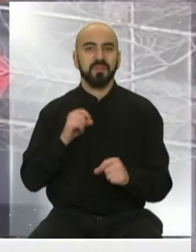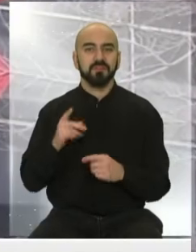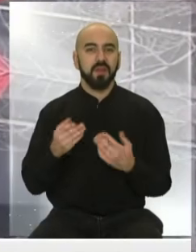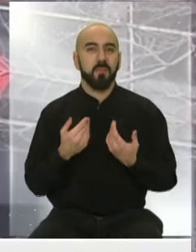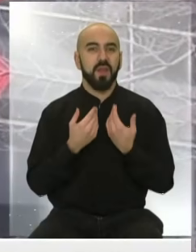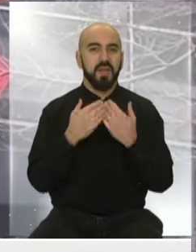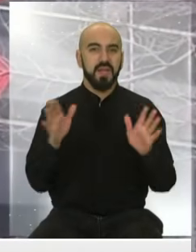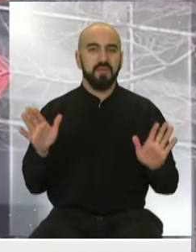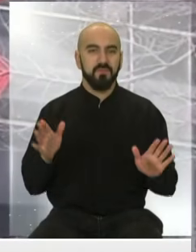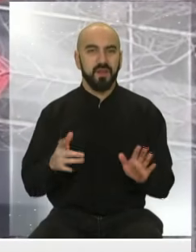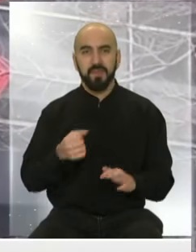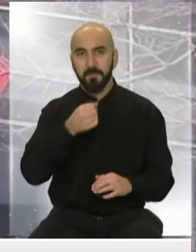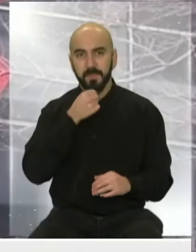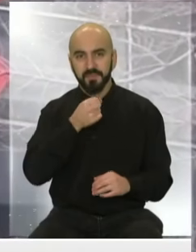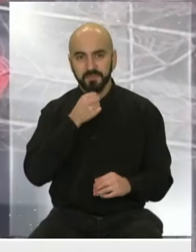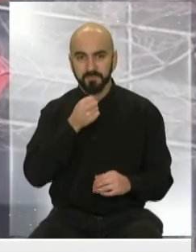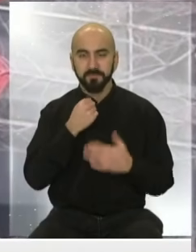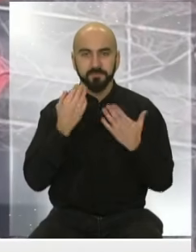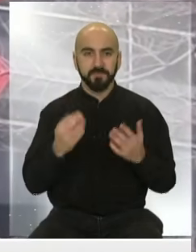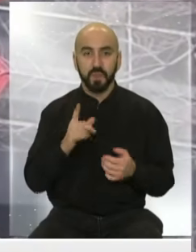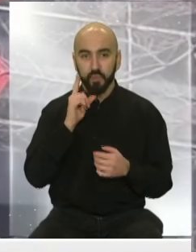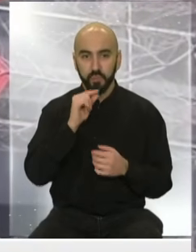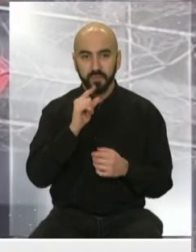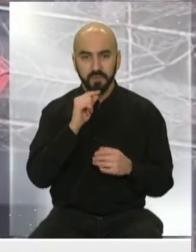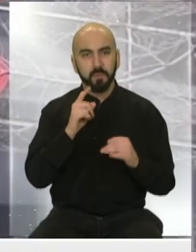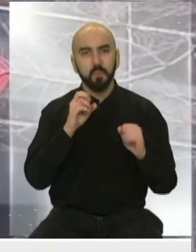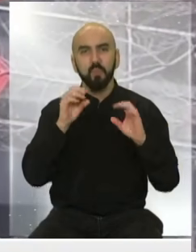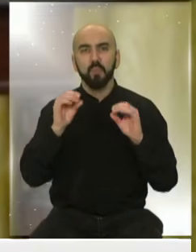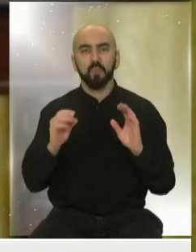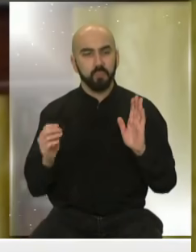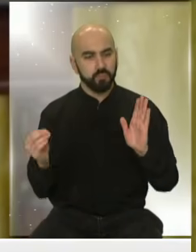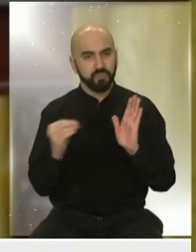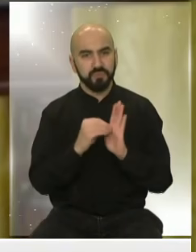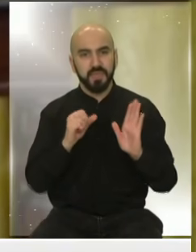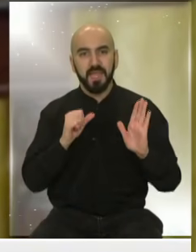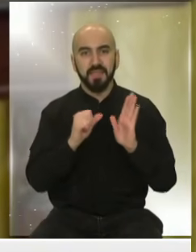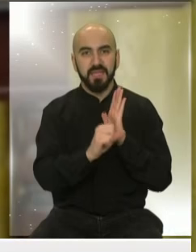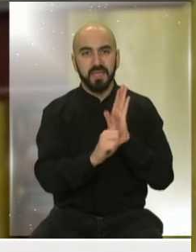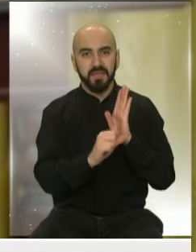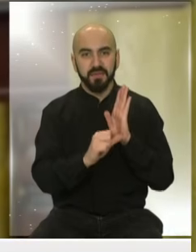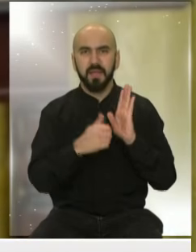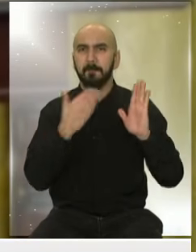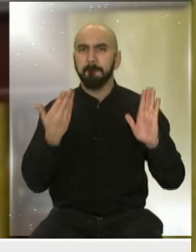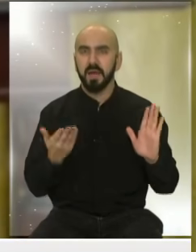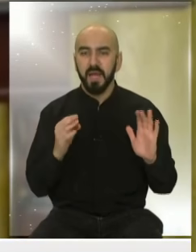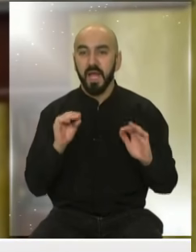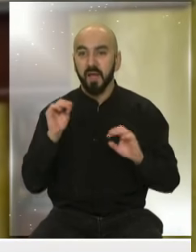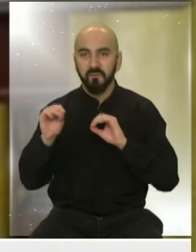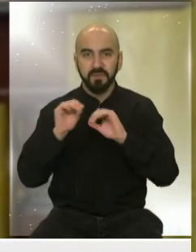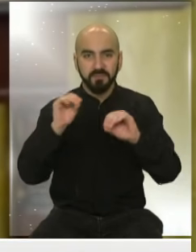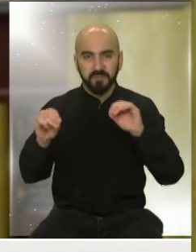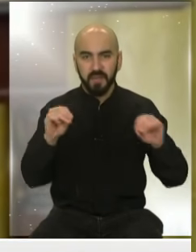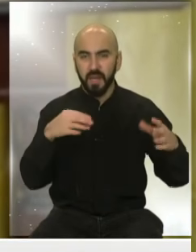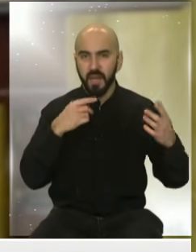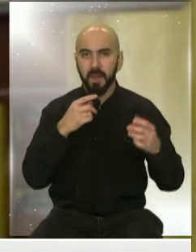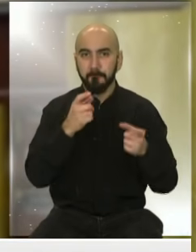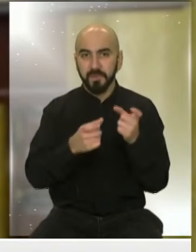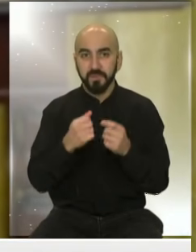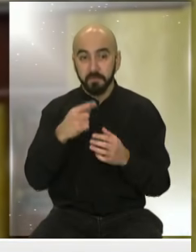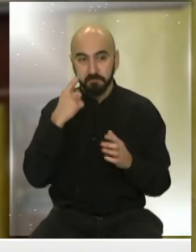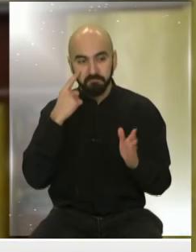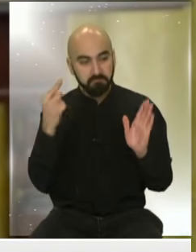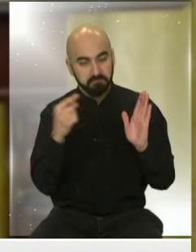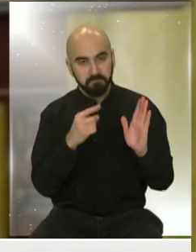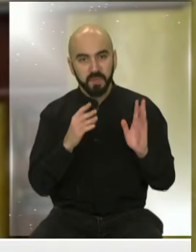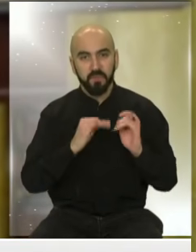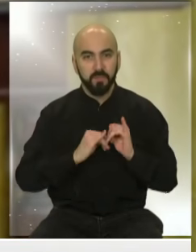llegó a este punto luego que Twitter le colocó una etiqueta a uno de sus tweets para advertir a los seguidores que debía chequear una información del presidente, dando a